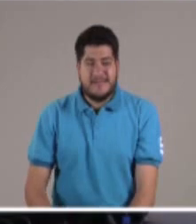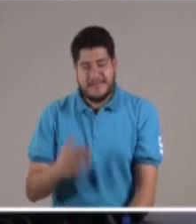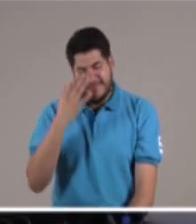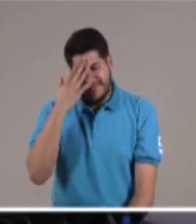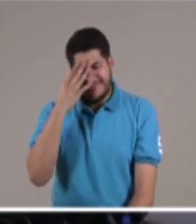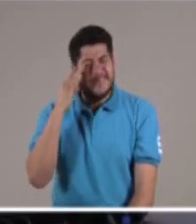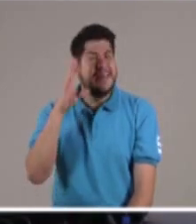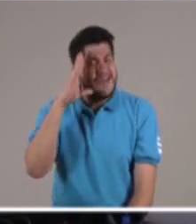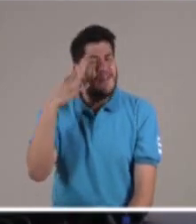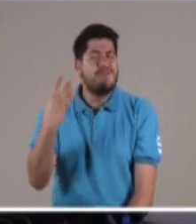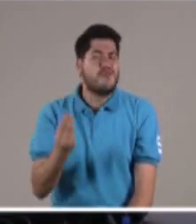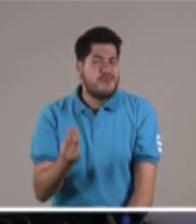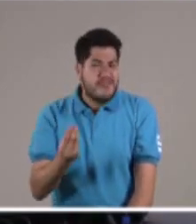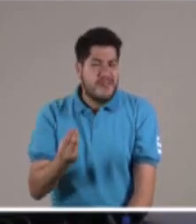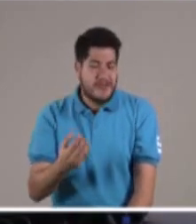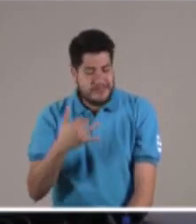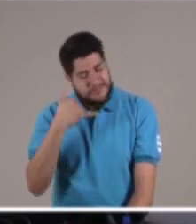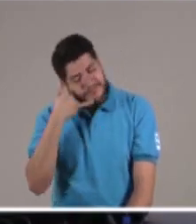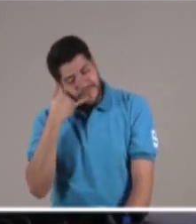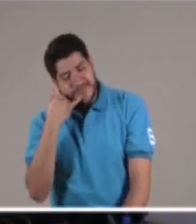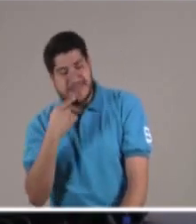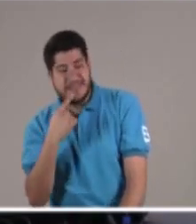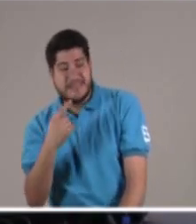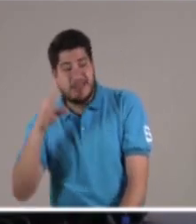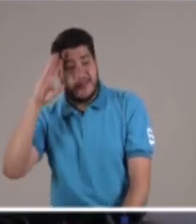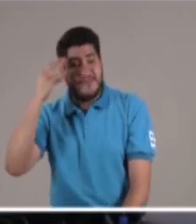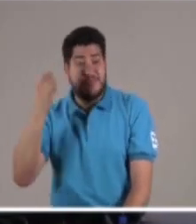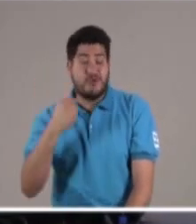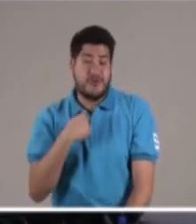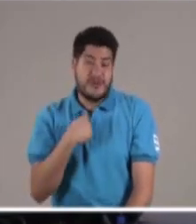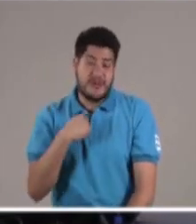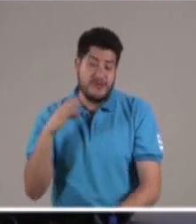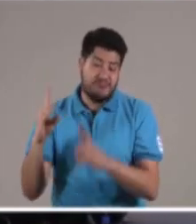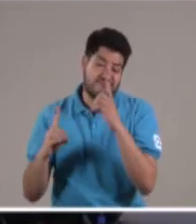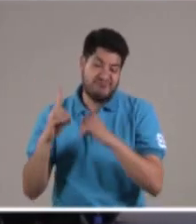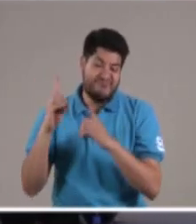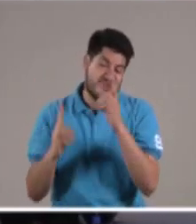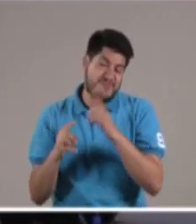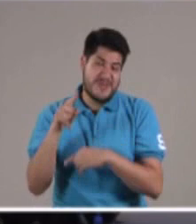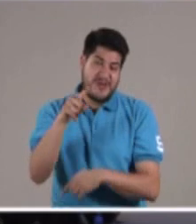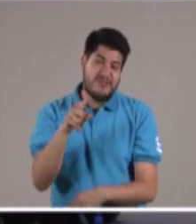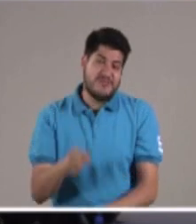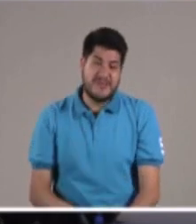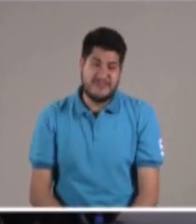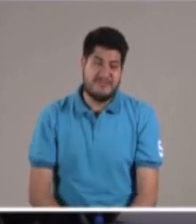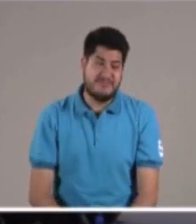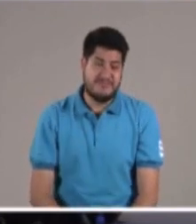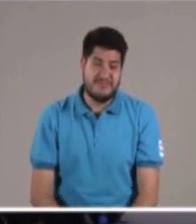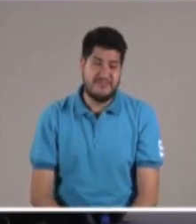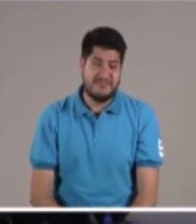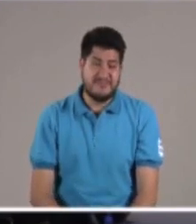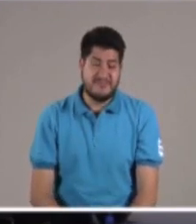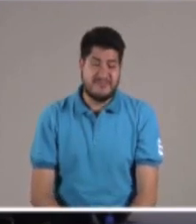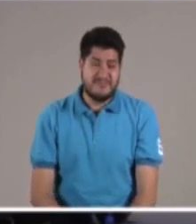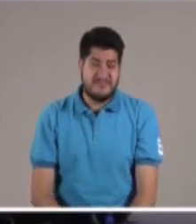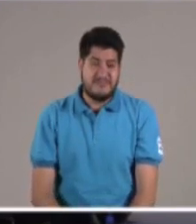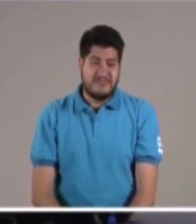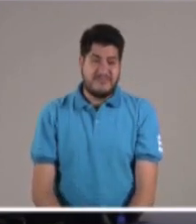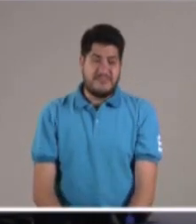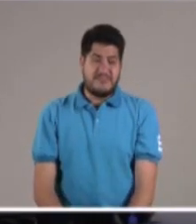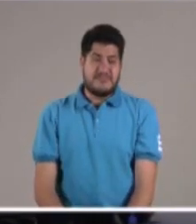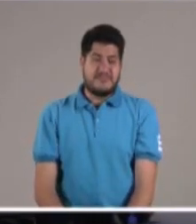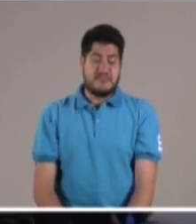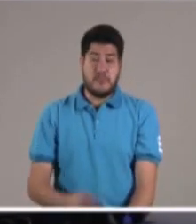Y por qué le digo porque yo te he envidiado me dijo pero